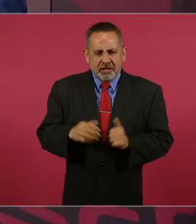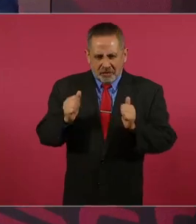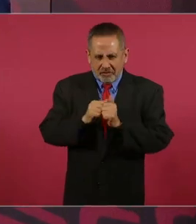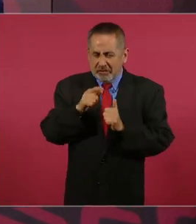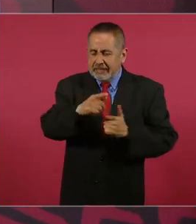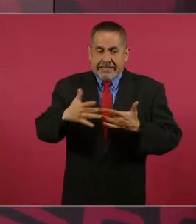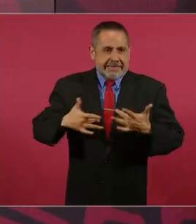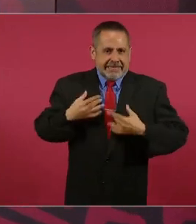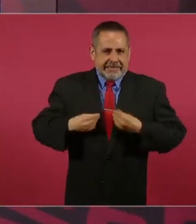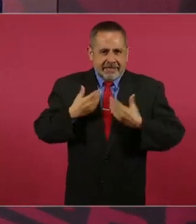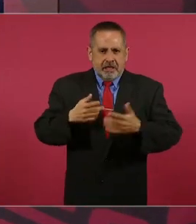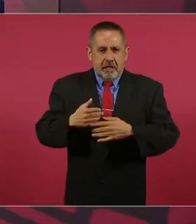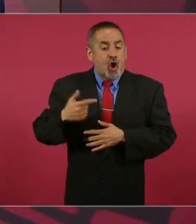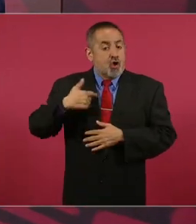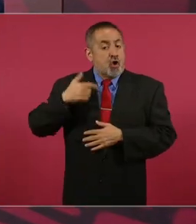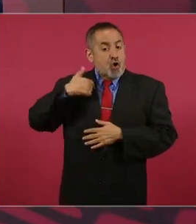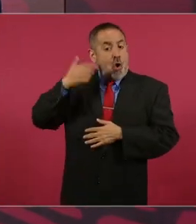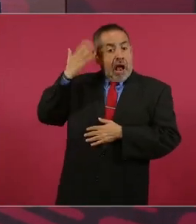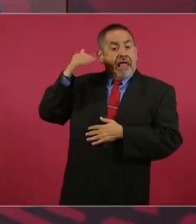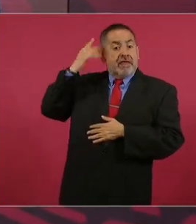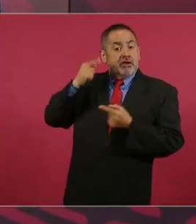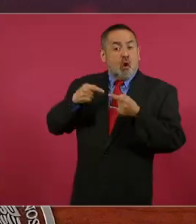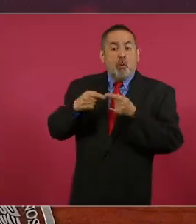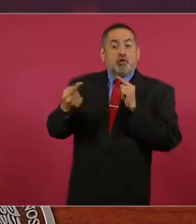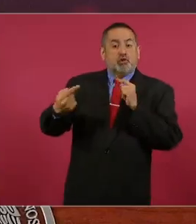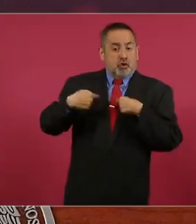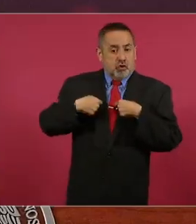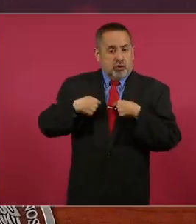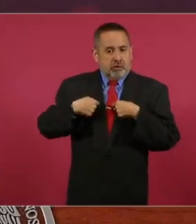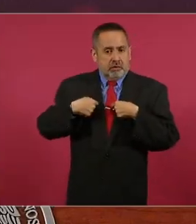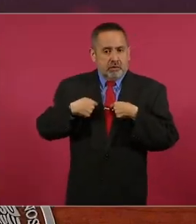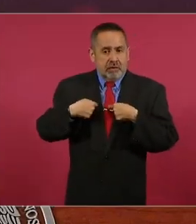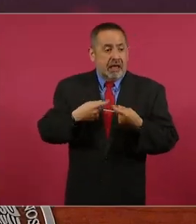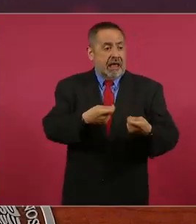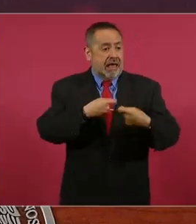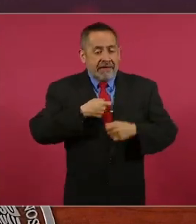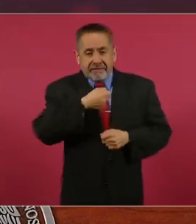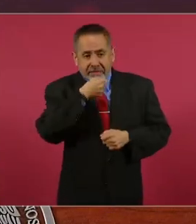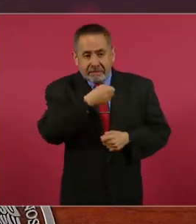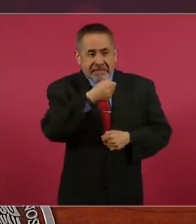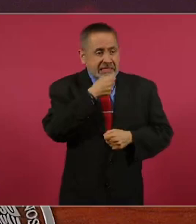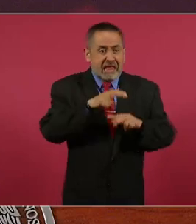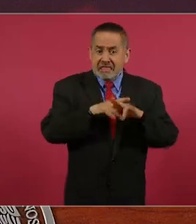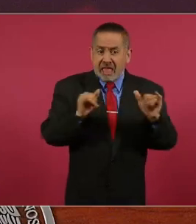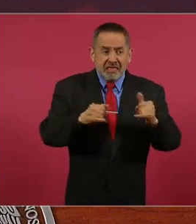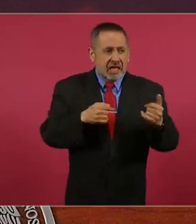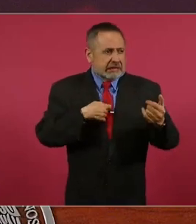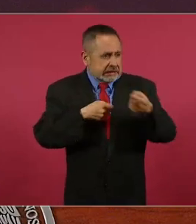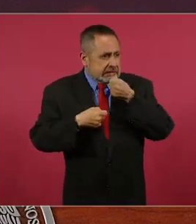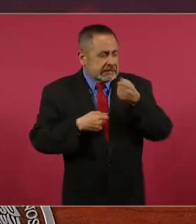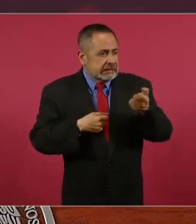su entusiasmo, siendo yo opositor, cuando no me daban entrevistas